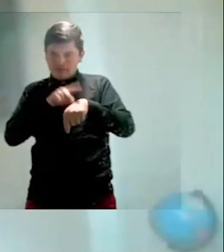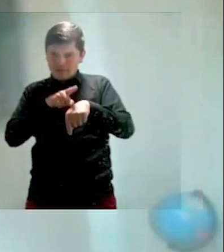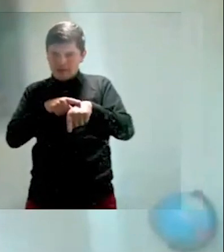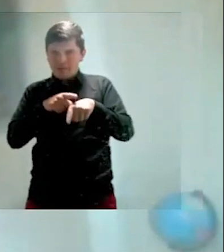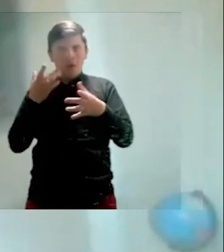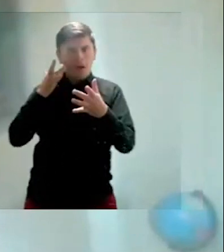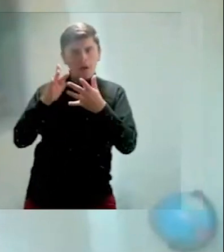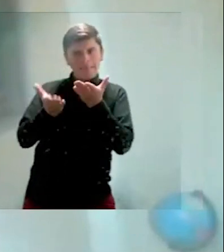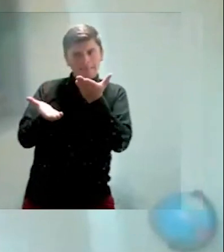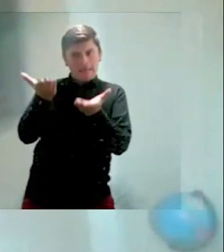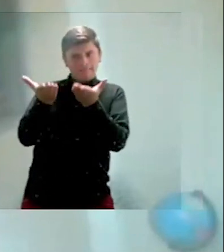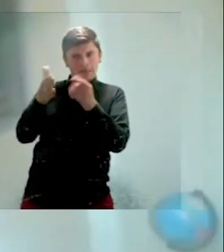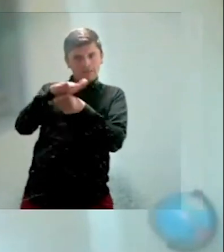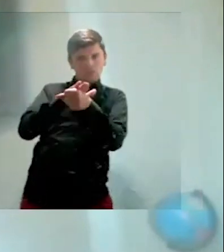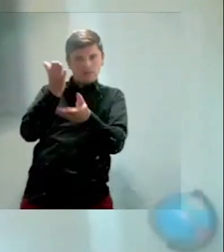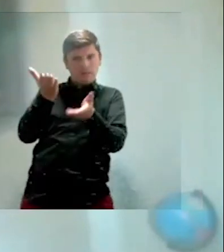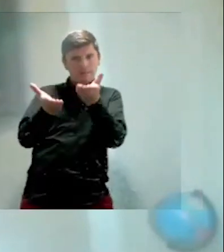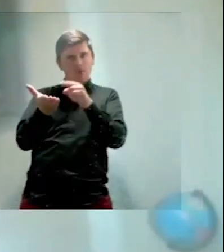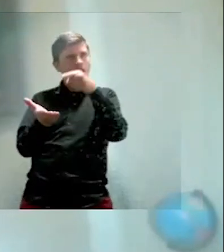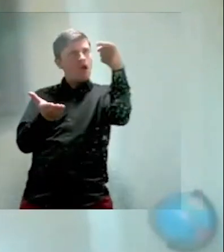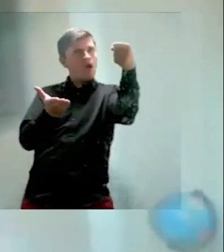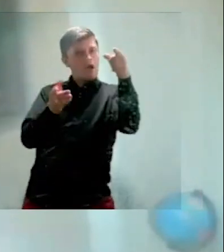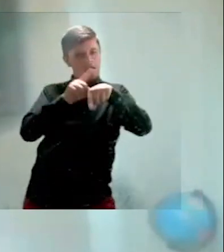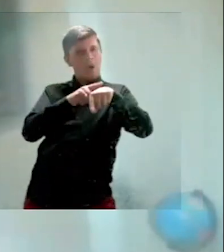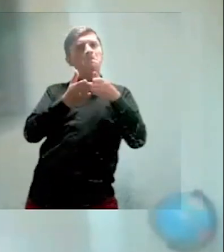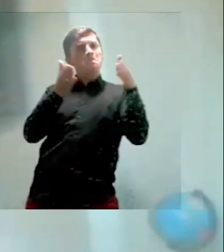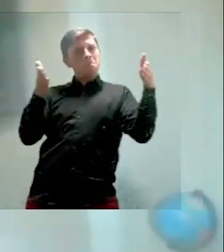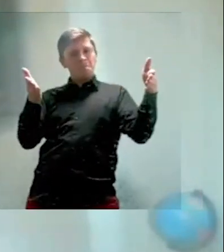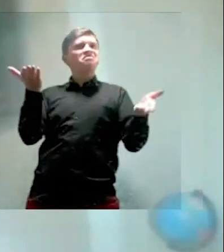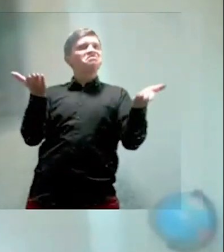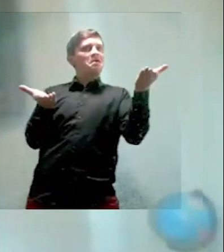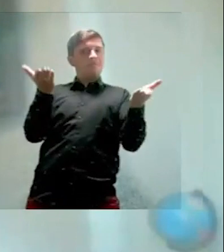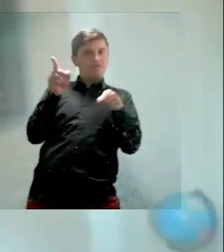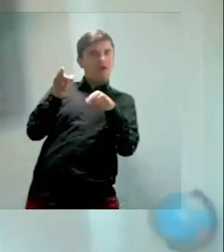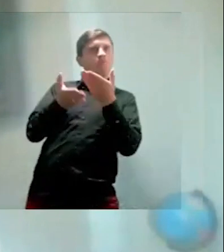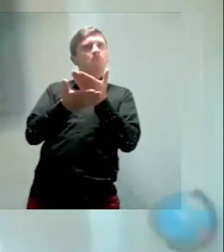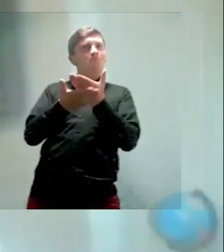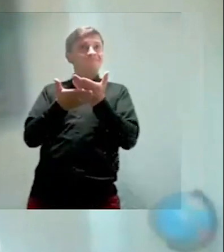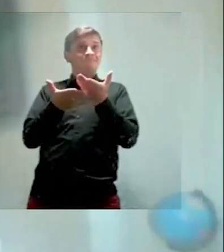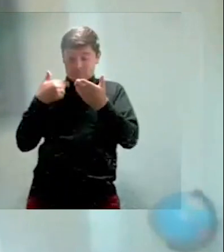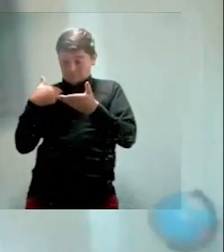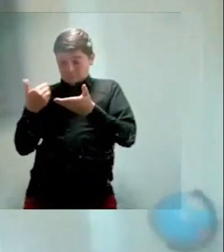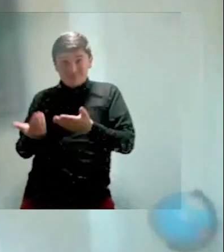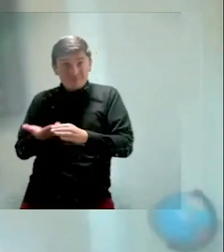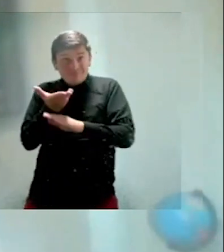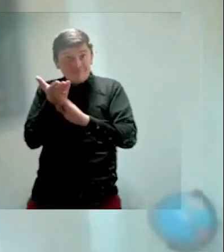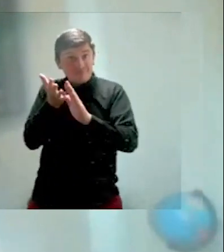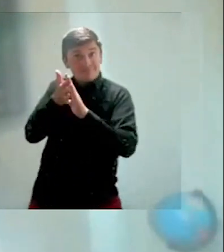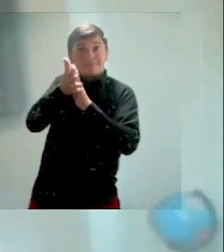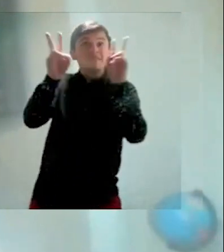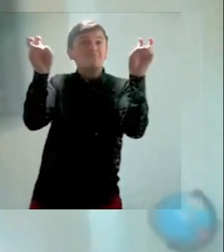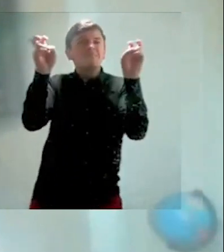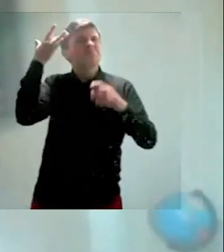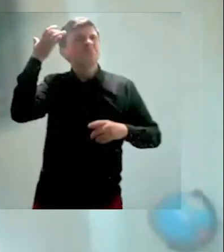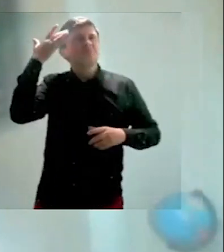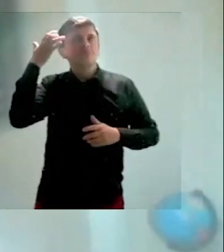6 meses en la como término de para analizar la